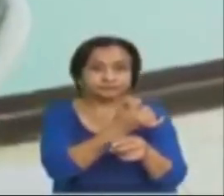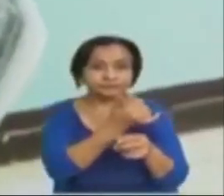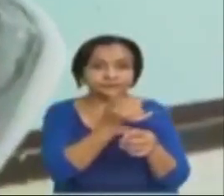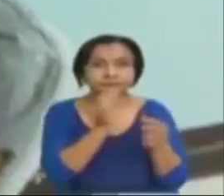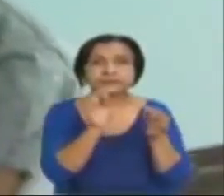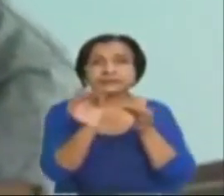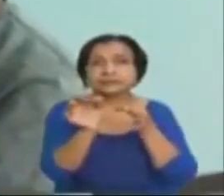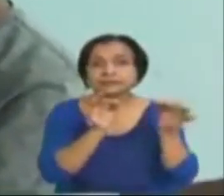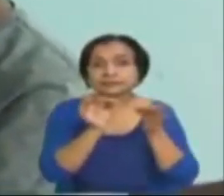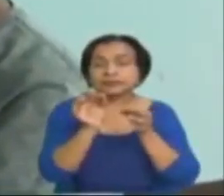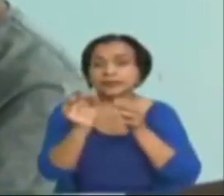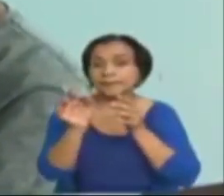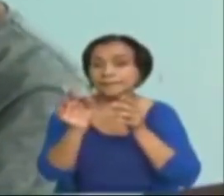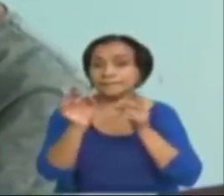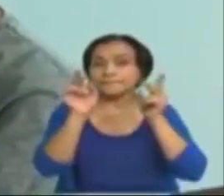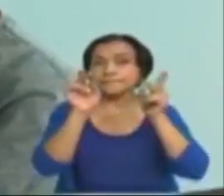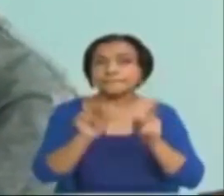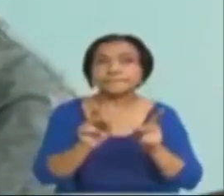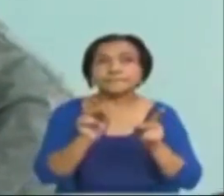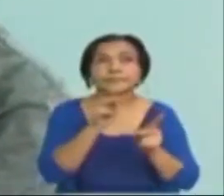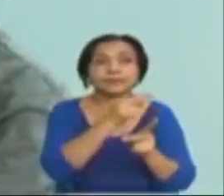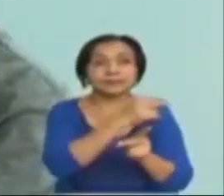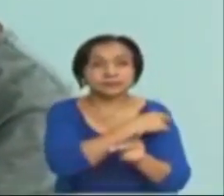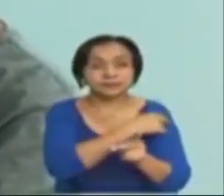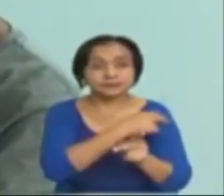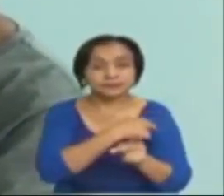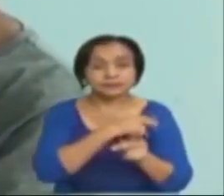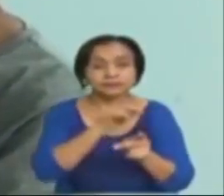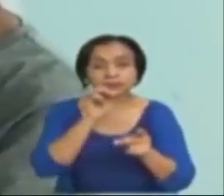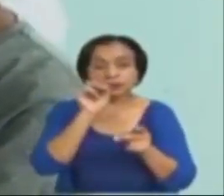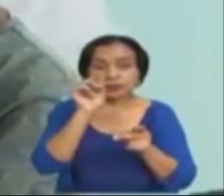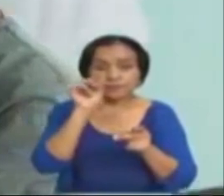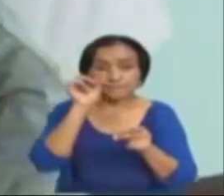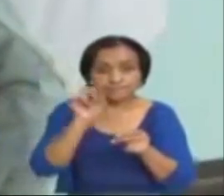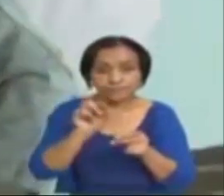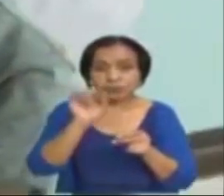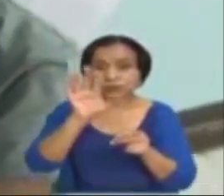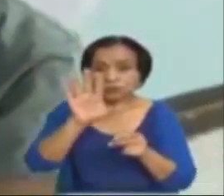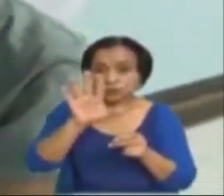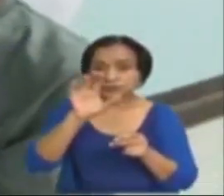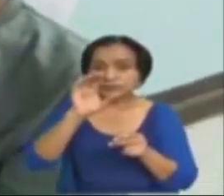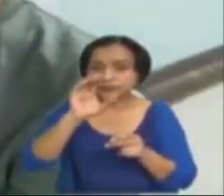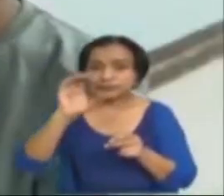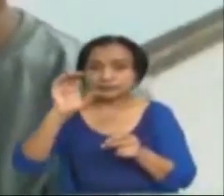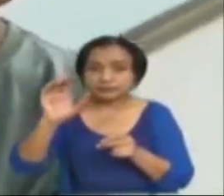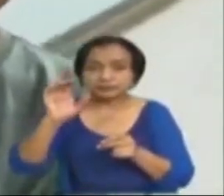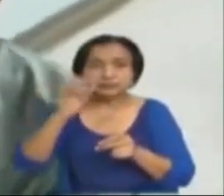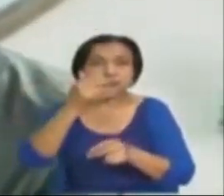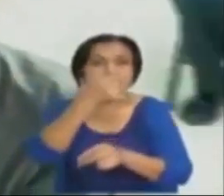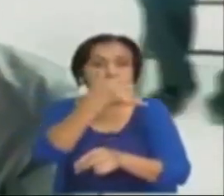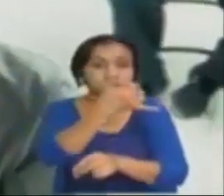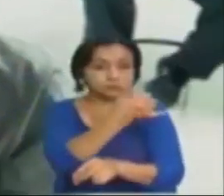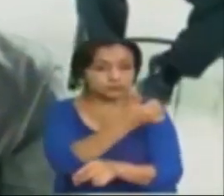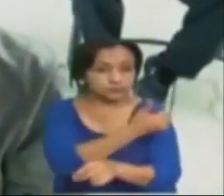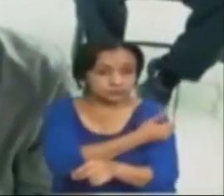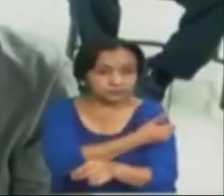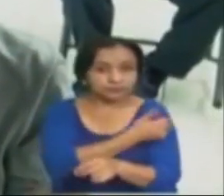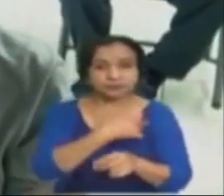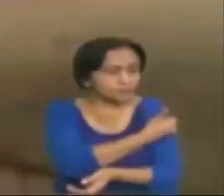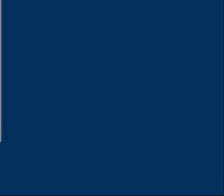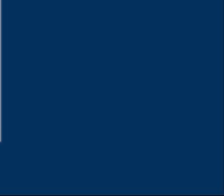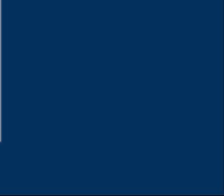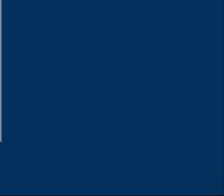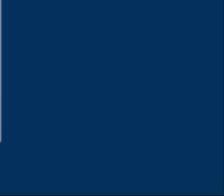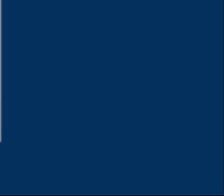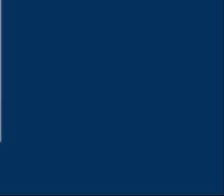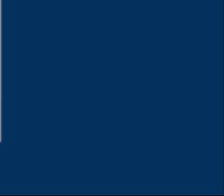parte de los compromisos del mecanismo COVAX en la cooperación solidaria con el pueblo